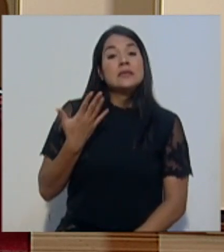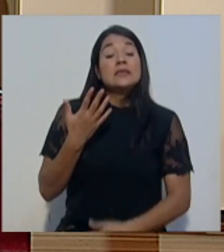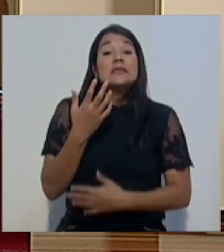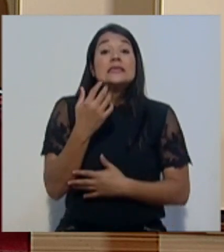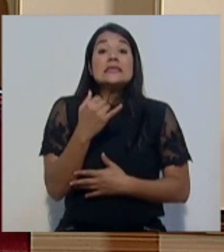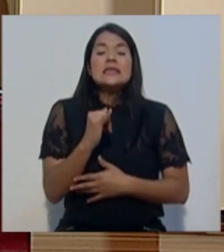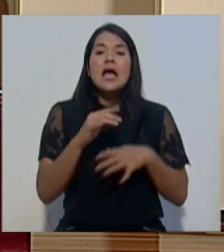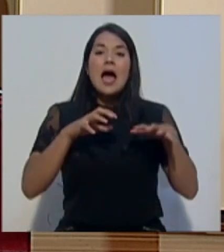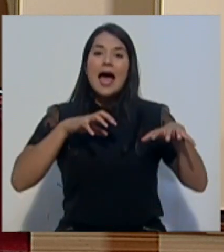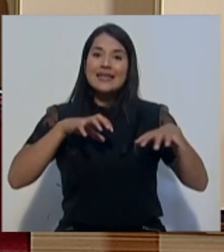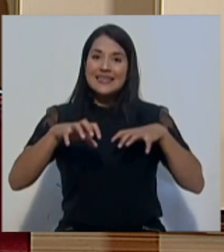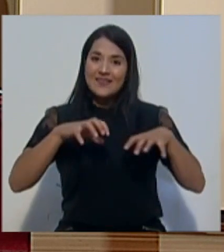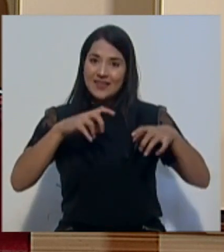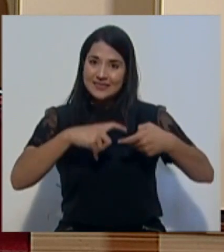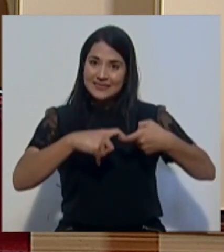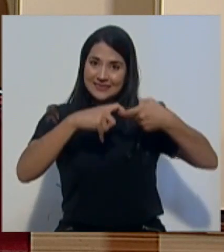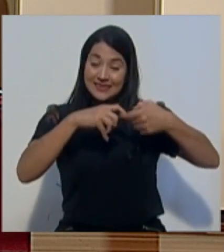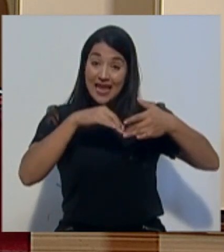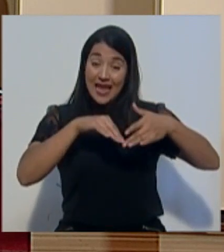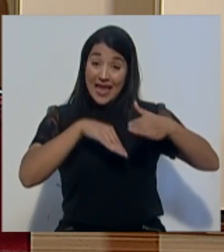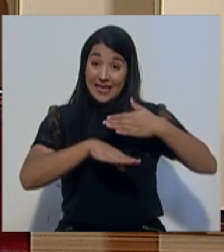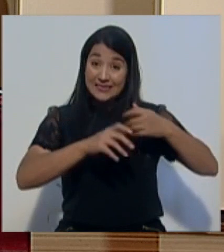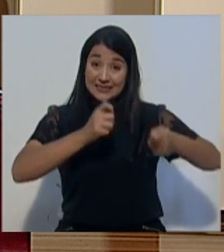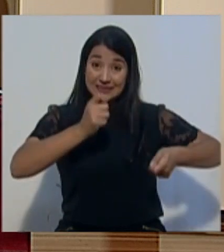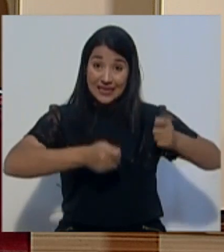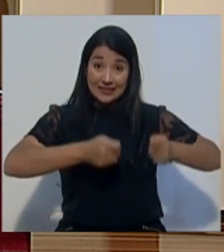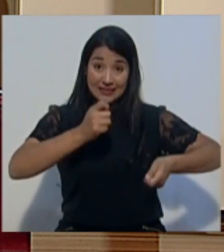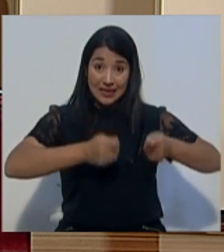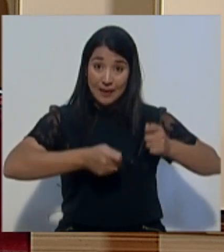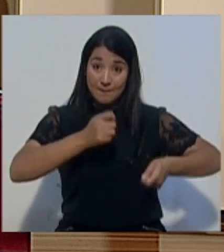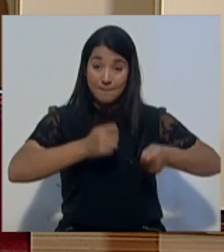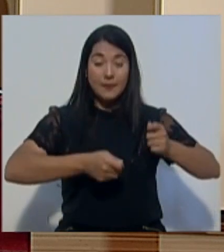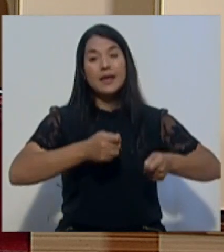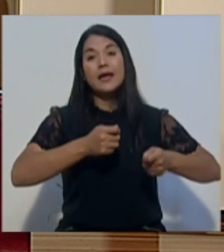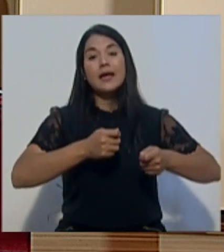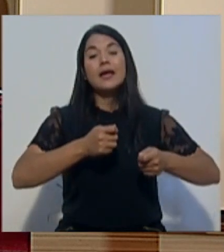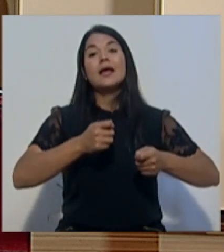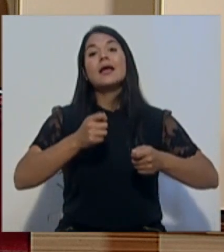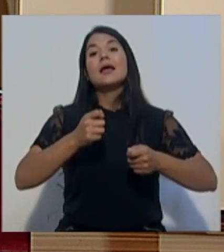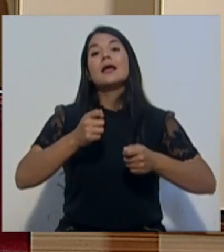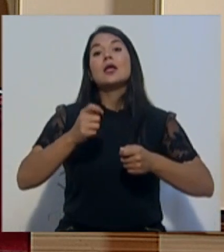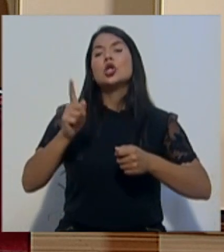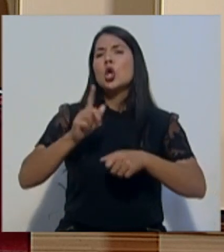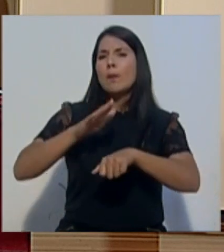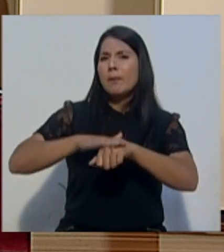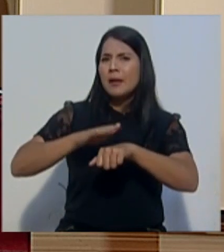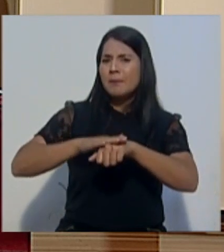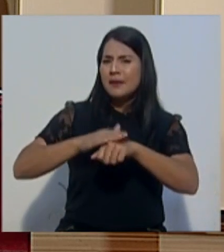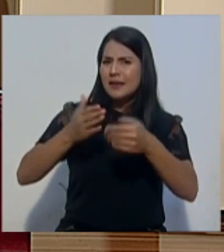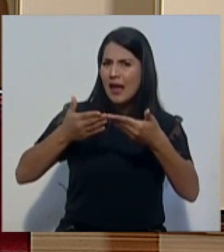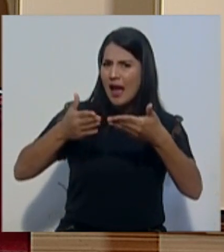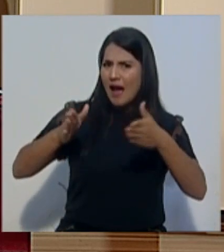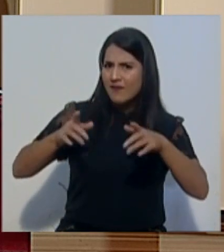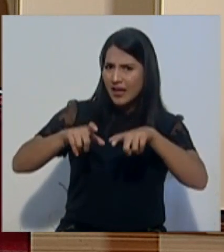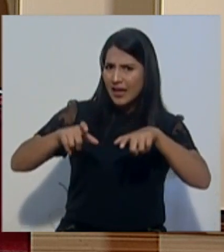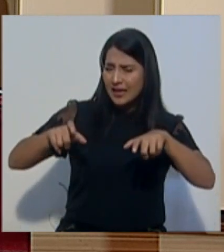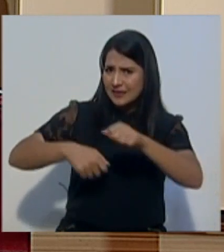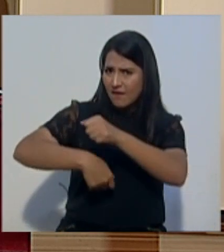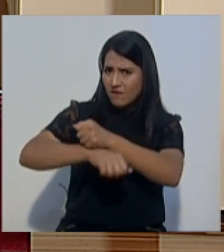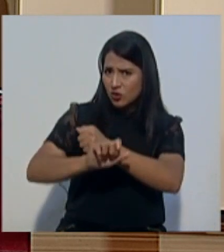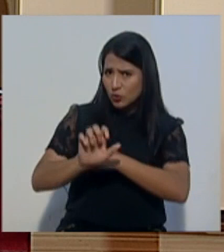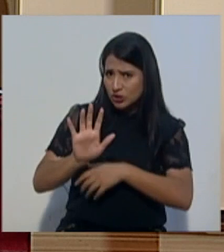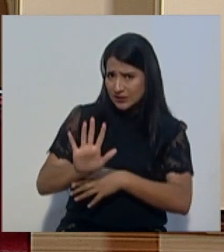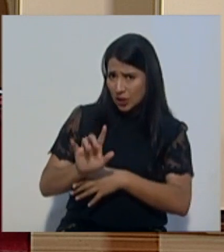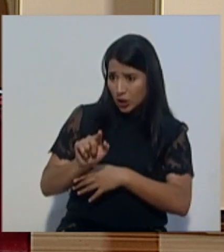las actividades suspendidas en el mes de septiembre no están en la apertura de las canchas de fútbol 5, ¿estas podrían funcionar sin